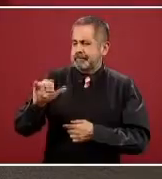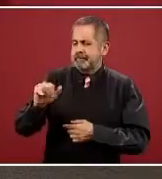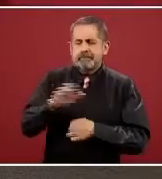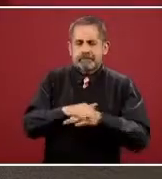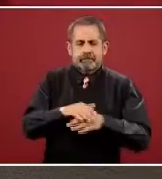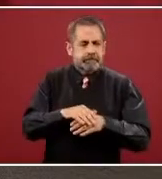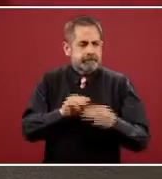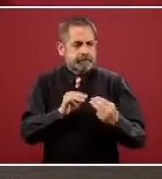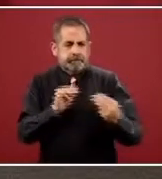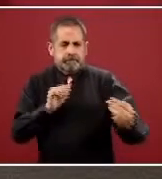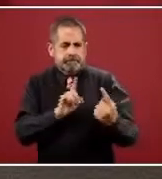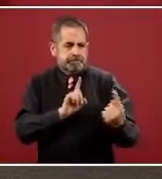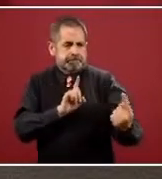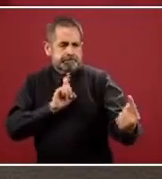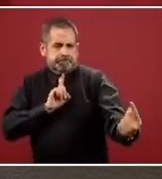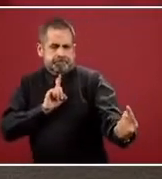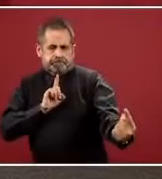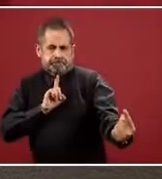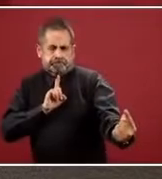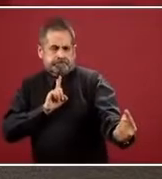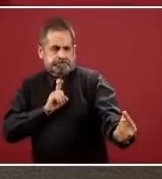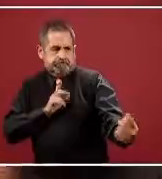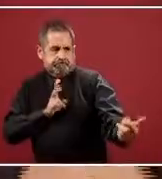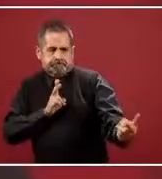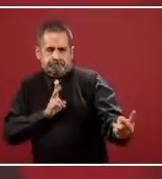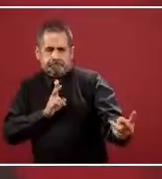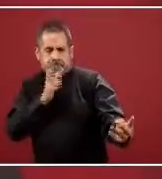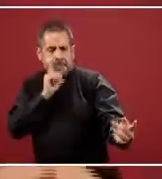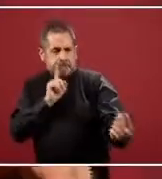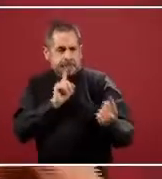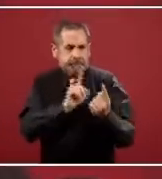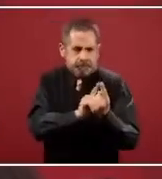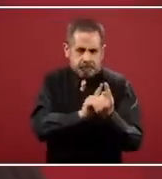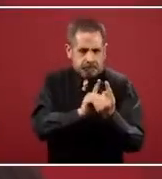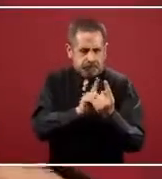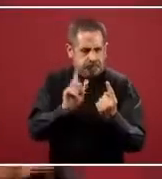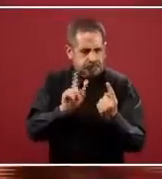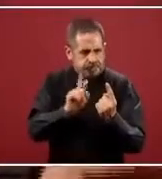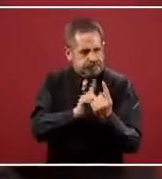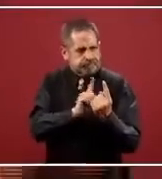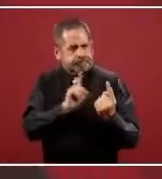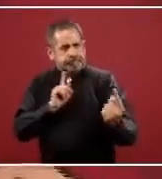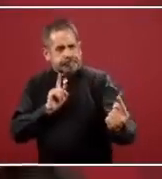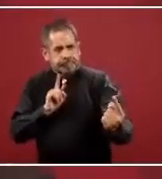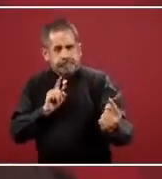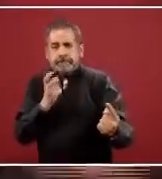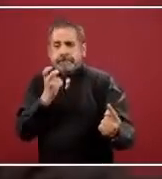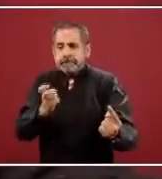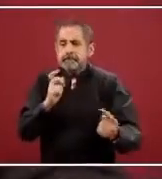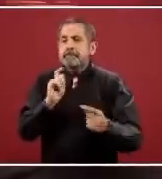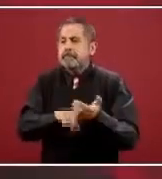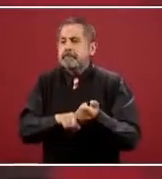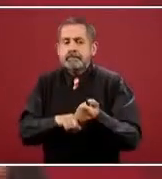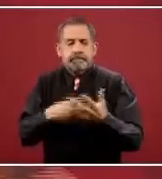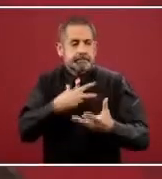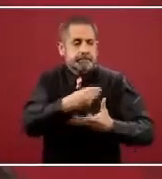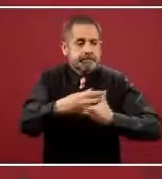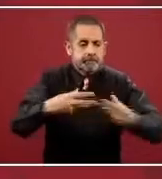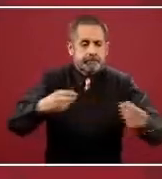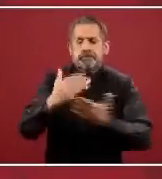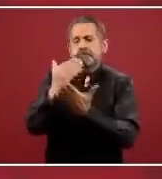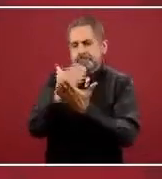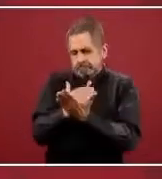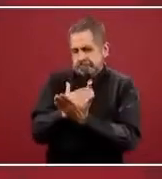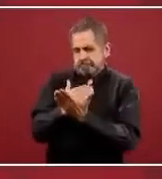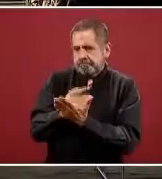más plana, o sea que de forma simultánea la necesidad hospitalaria sea mucho menor, tal vez más prolongada, pero menor